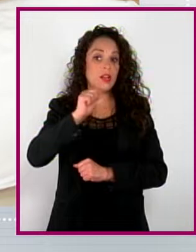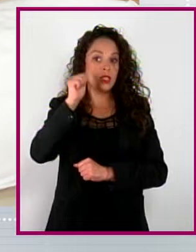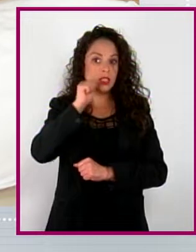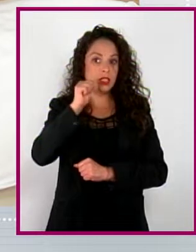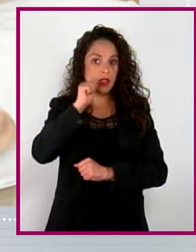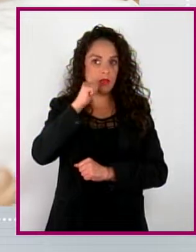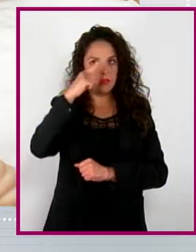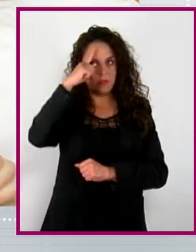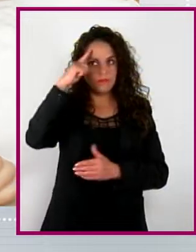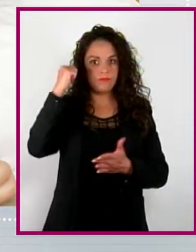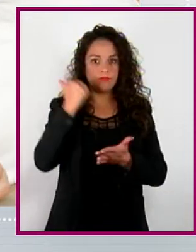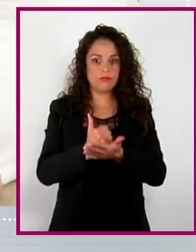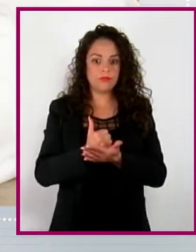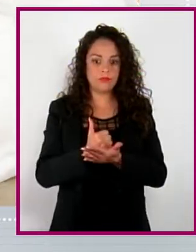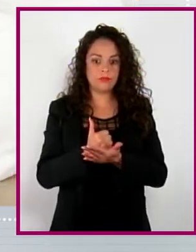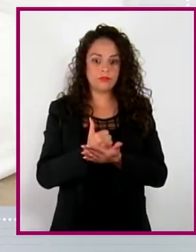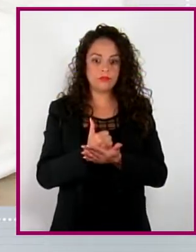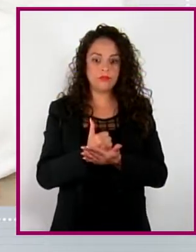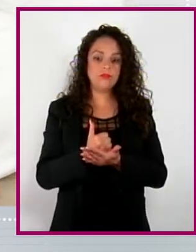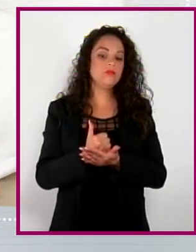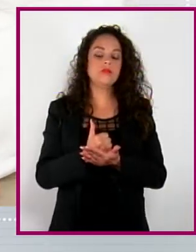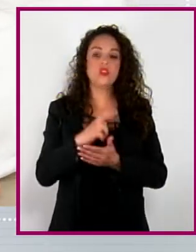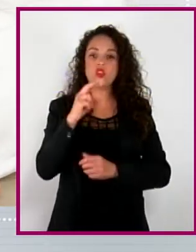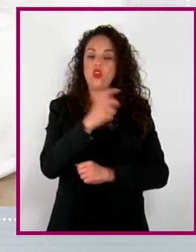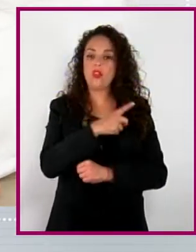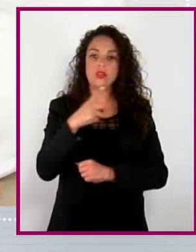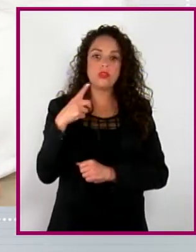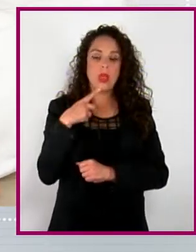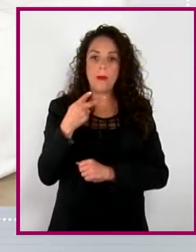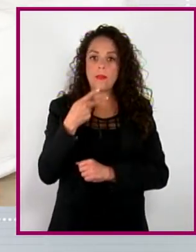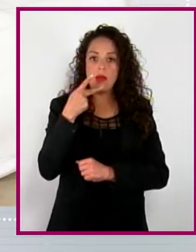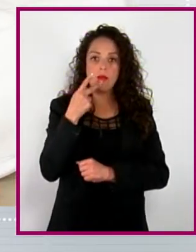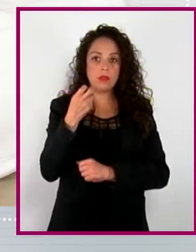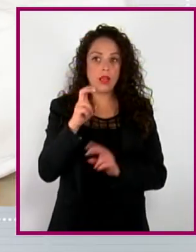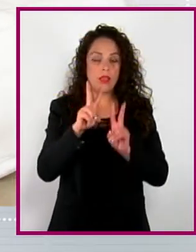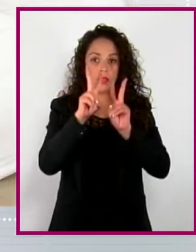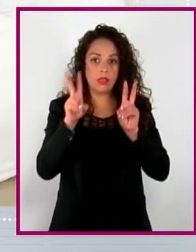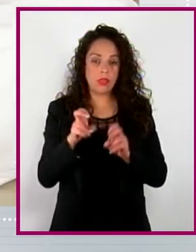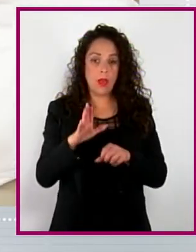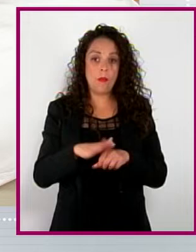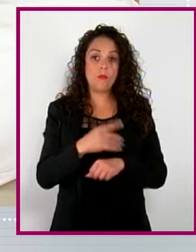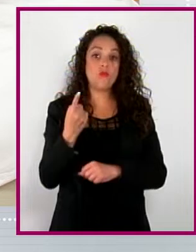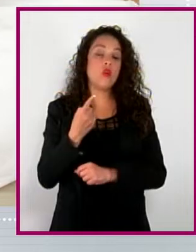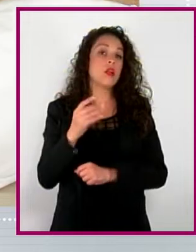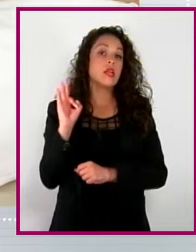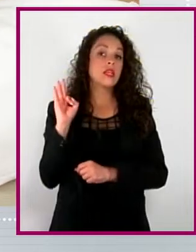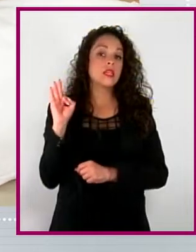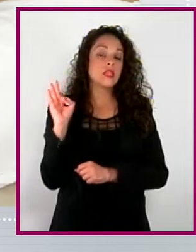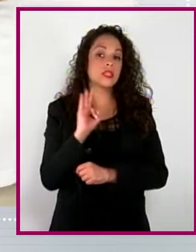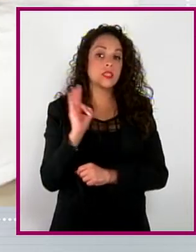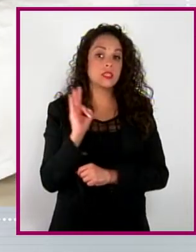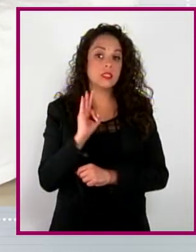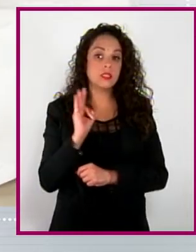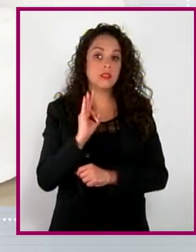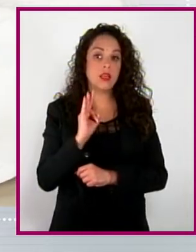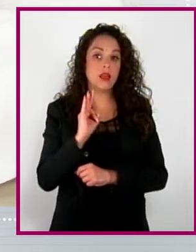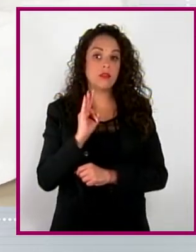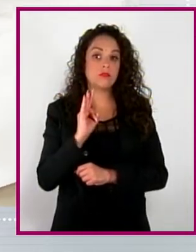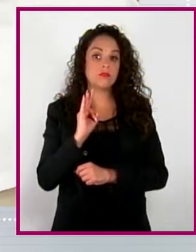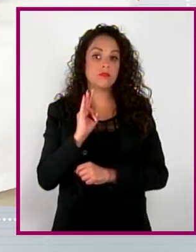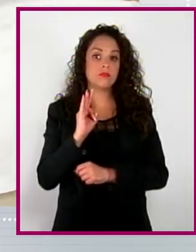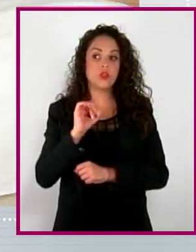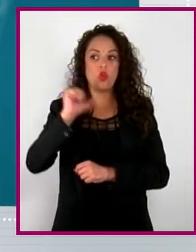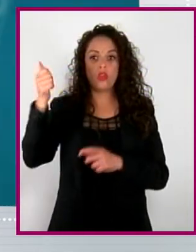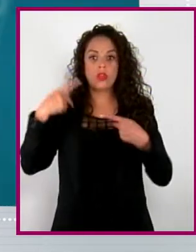no tenemos que hablar de la sexualidad, que porque si no podríamos ser vistas